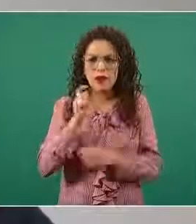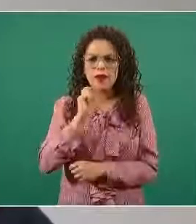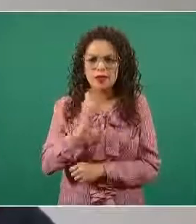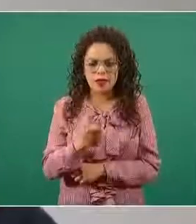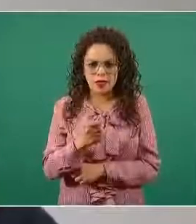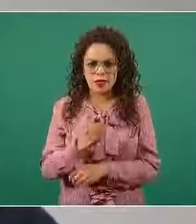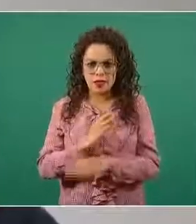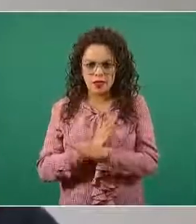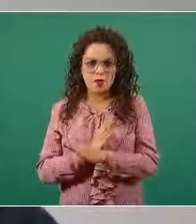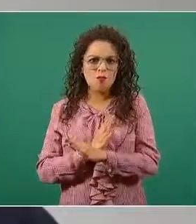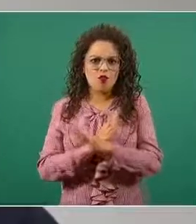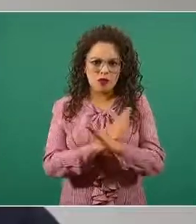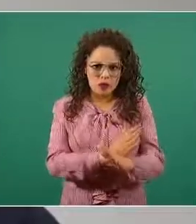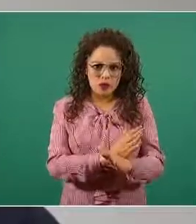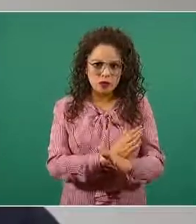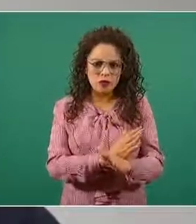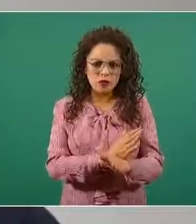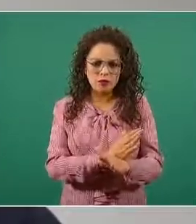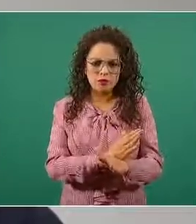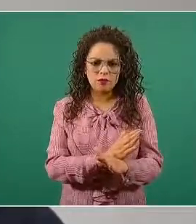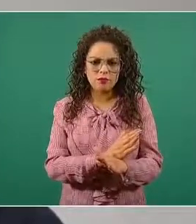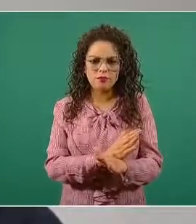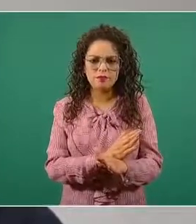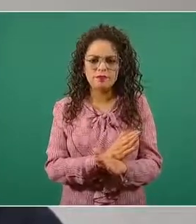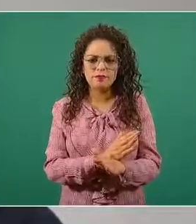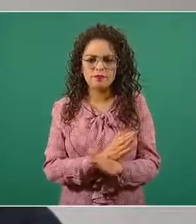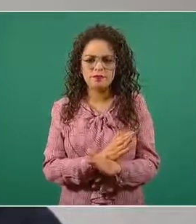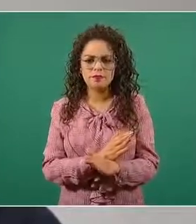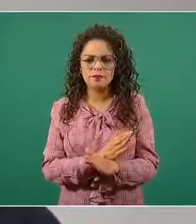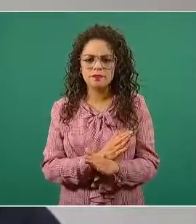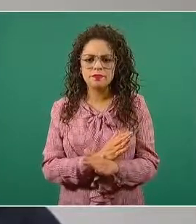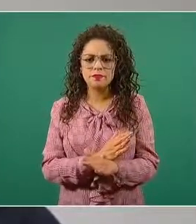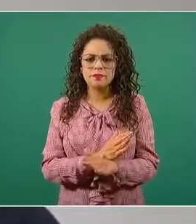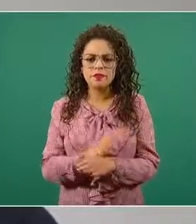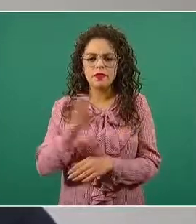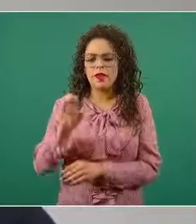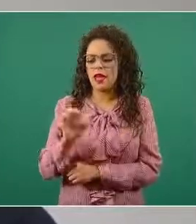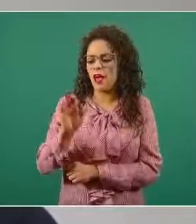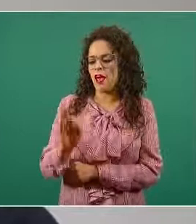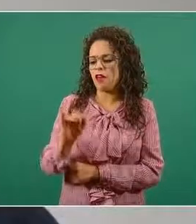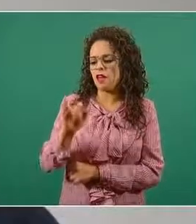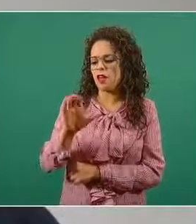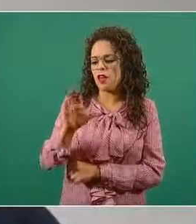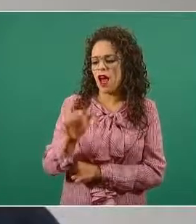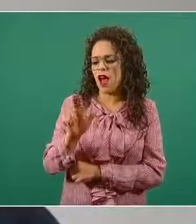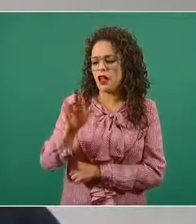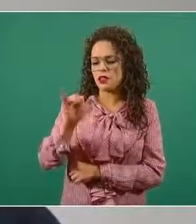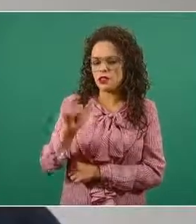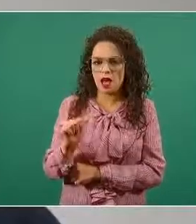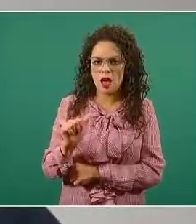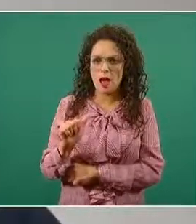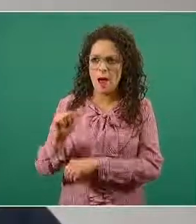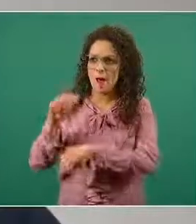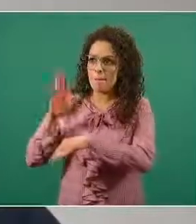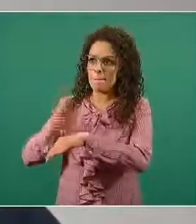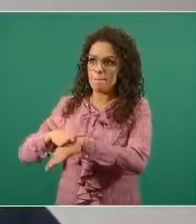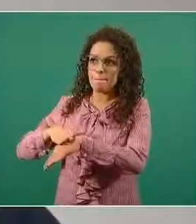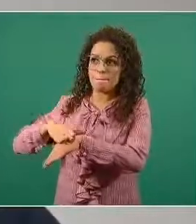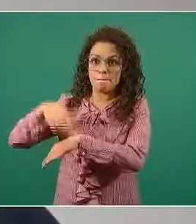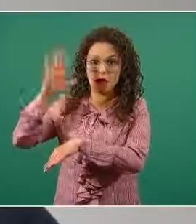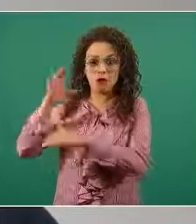del grupo poblacional se ha evidenciado una eficacia superior inclusive a la publicada